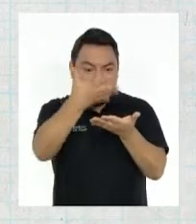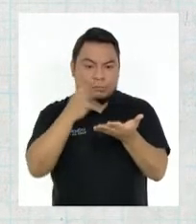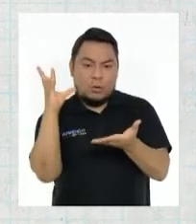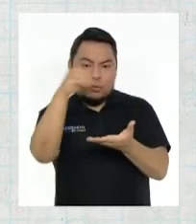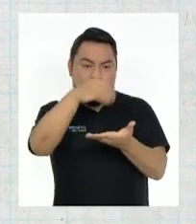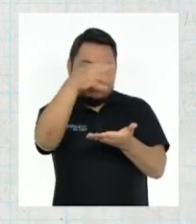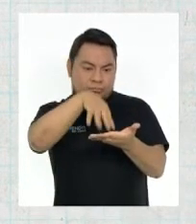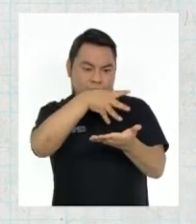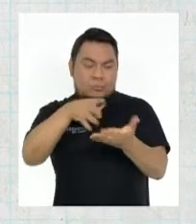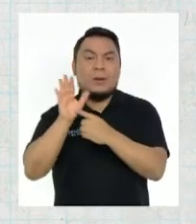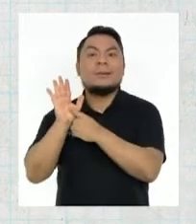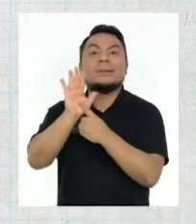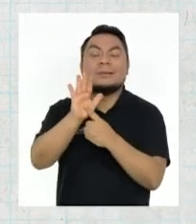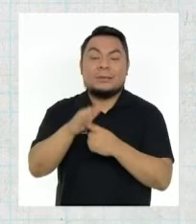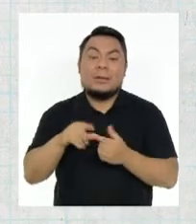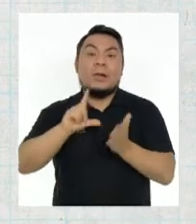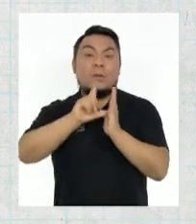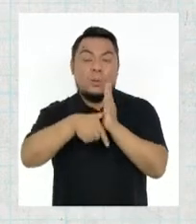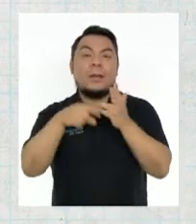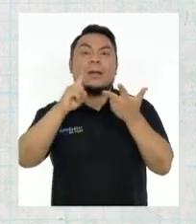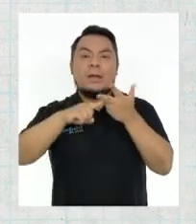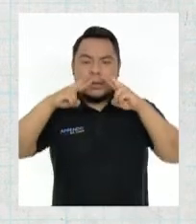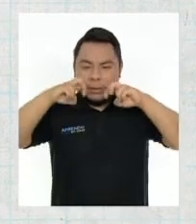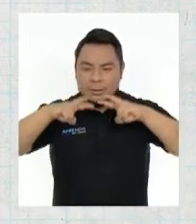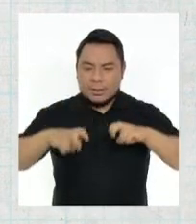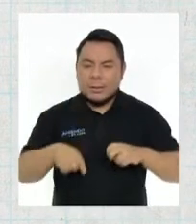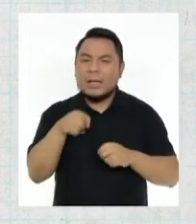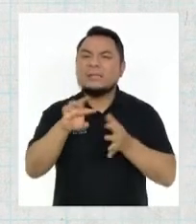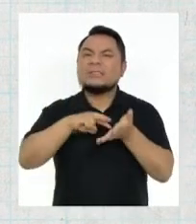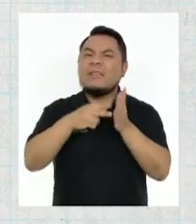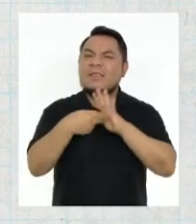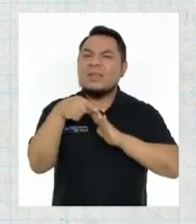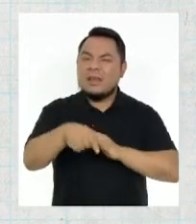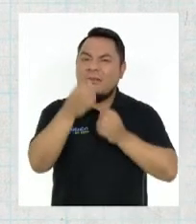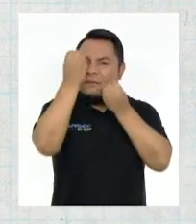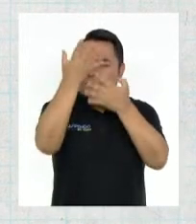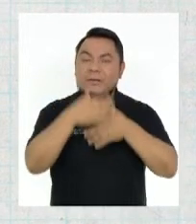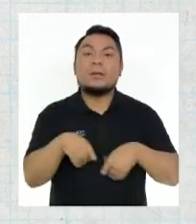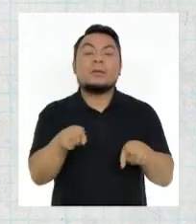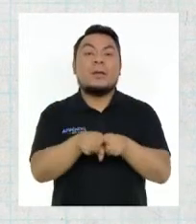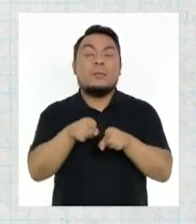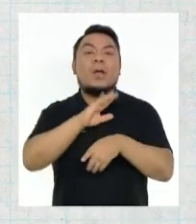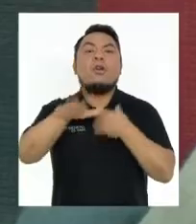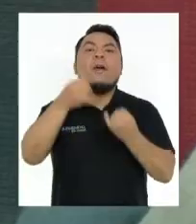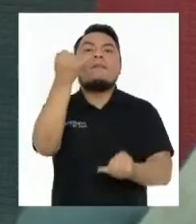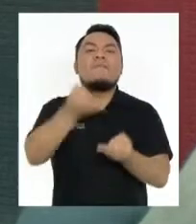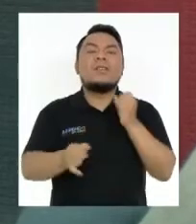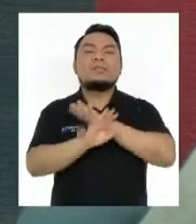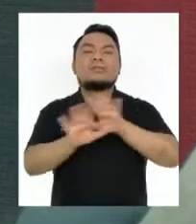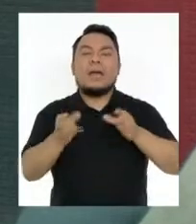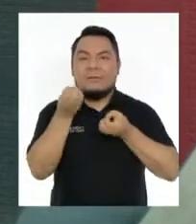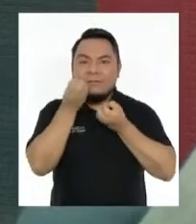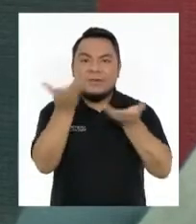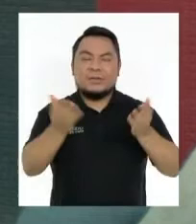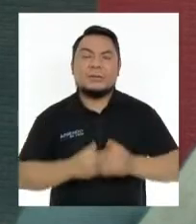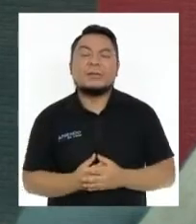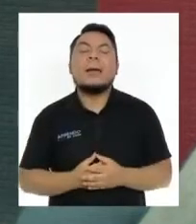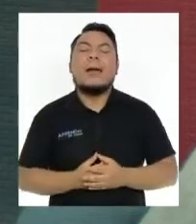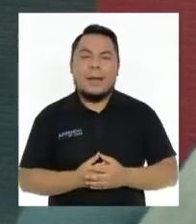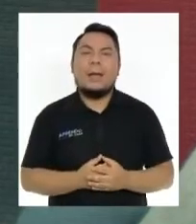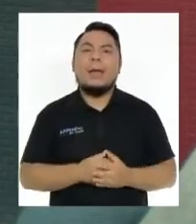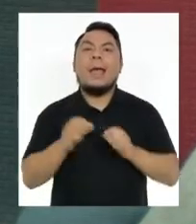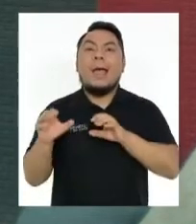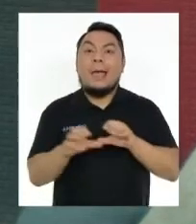datos, análisis e interpretación de los datos, formulación de conclusiones, Entonces, para realizar